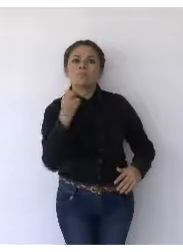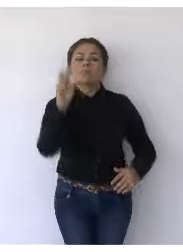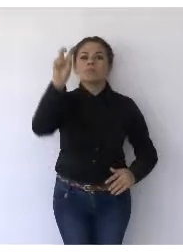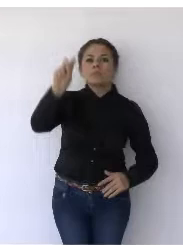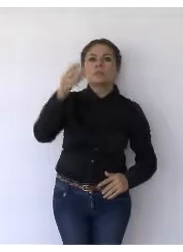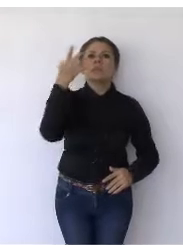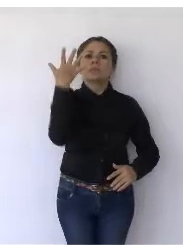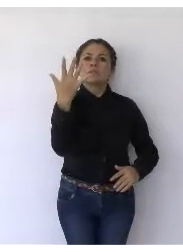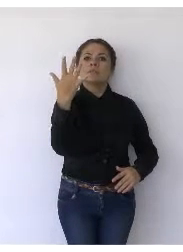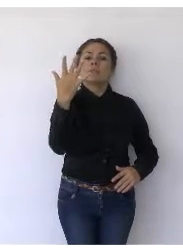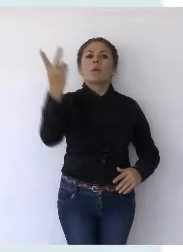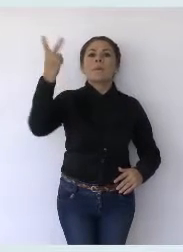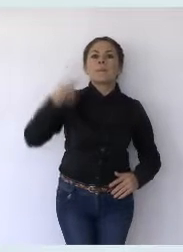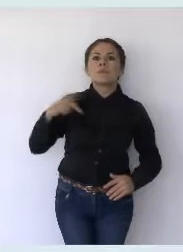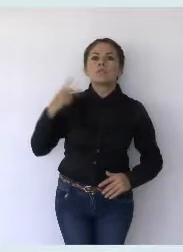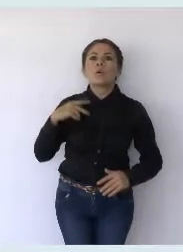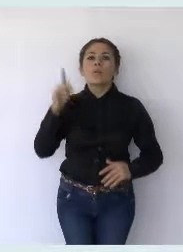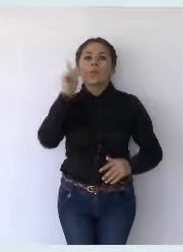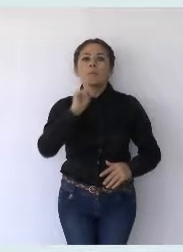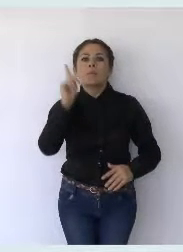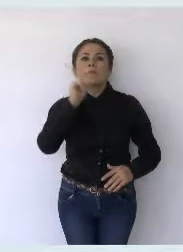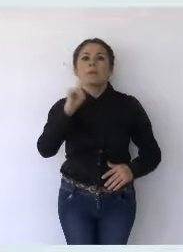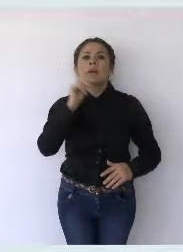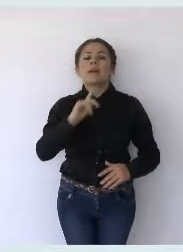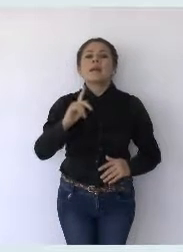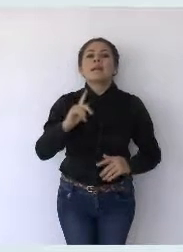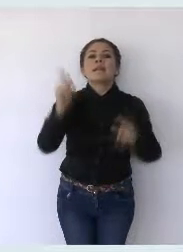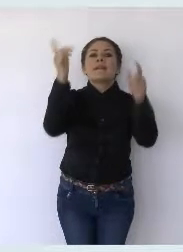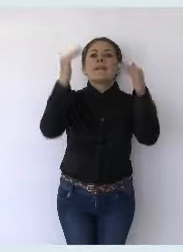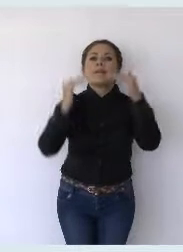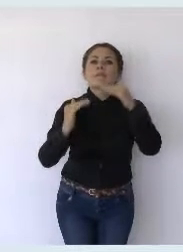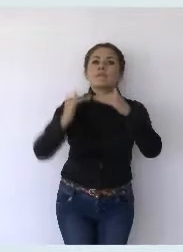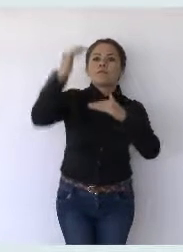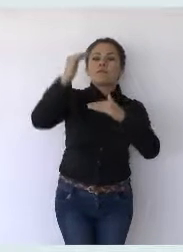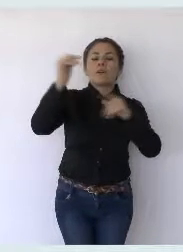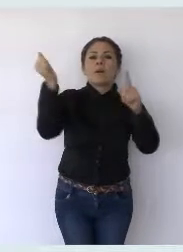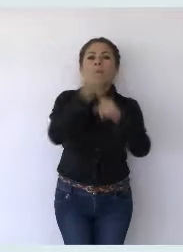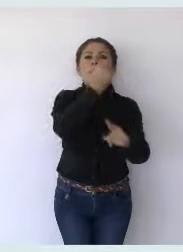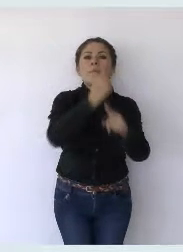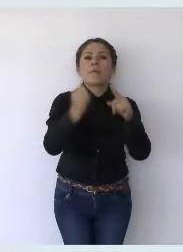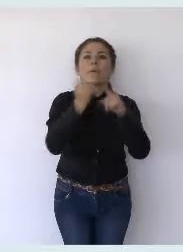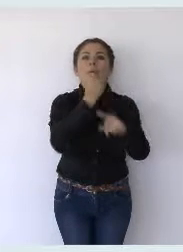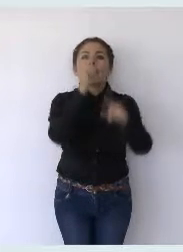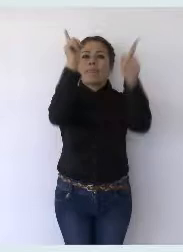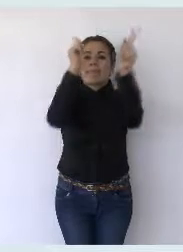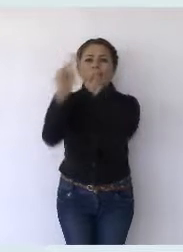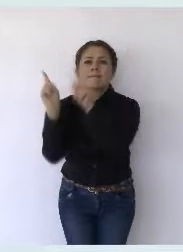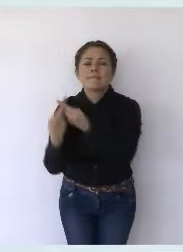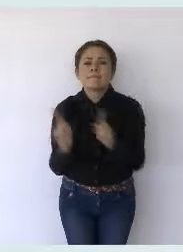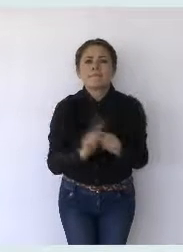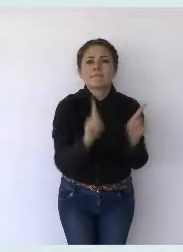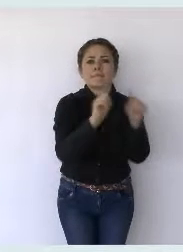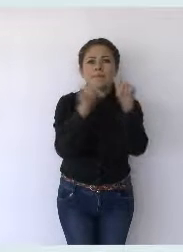711.235 habitantes. Los índices de violencia contra las mujeres se han incrementado en sus diferentes